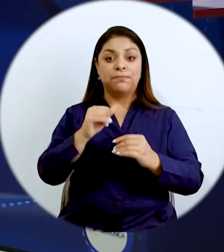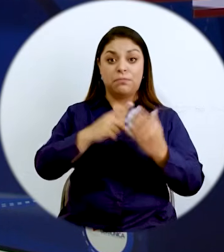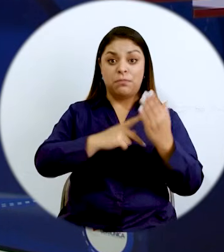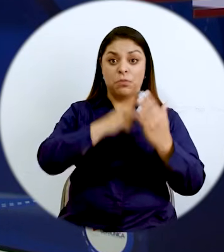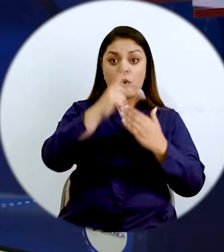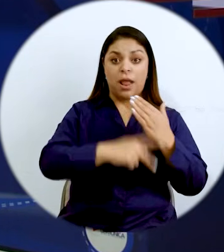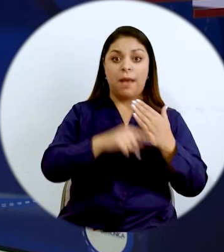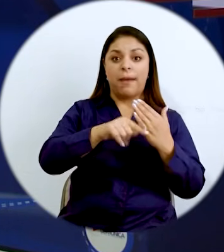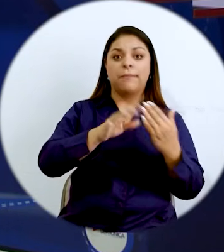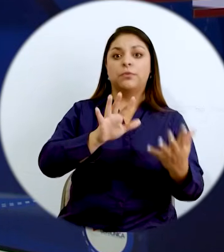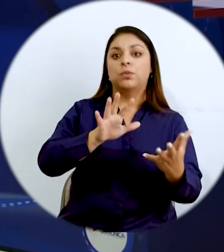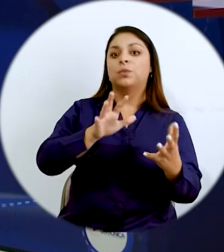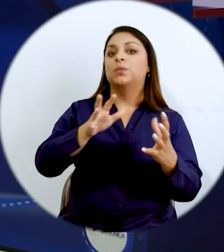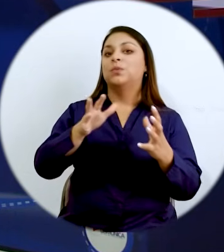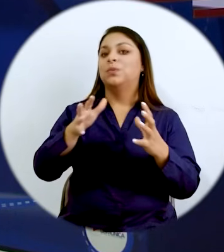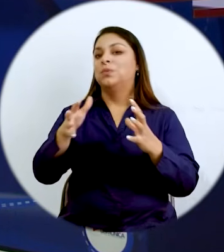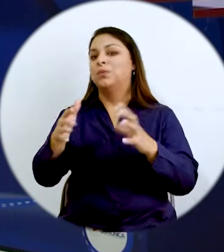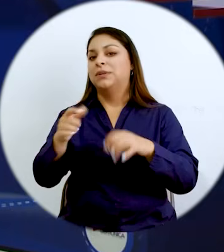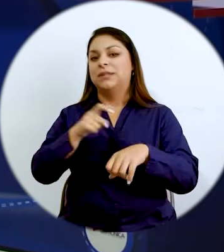en el tiempo, ¿verdad? Que le agregó